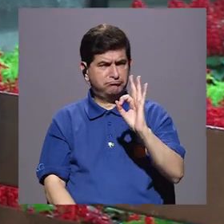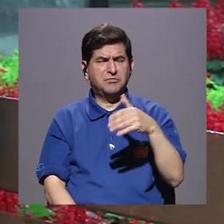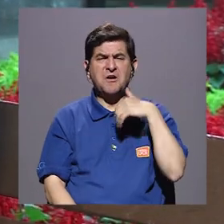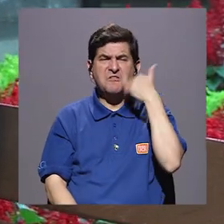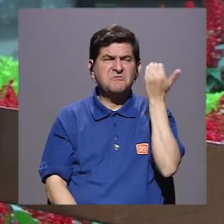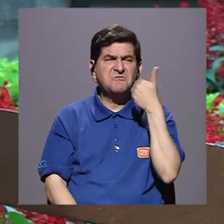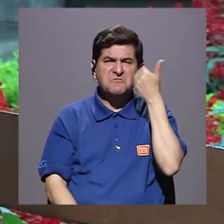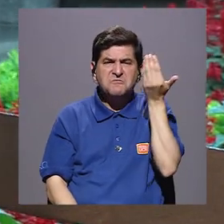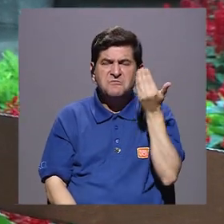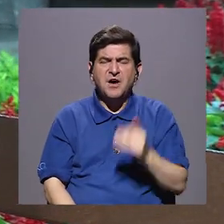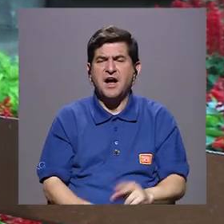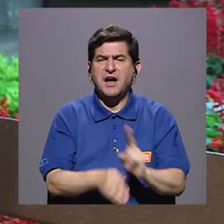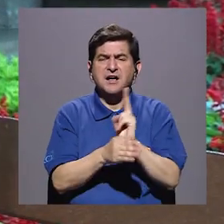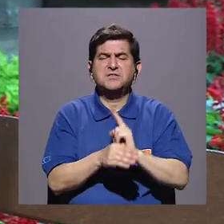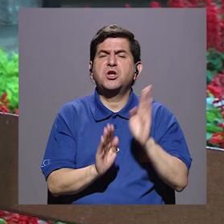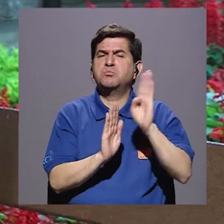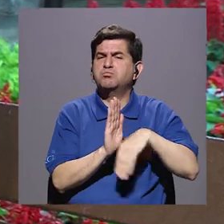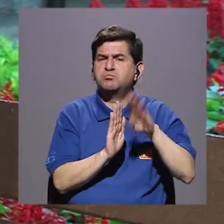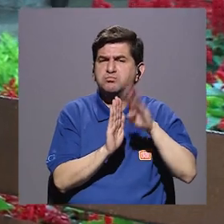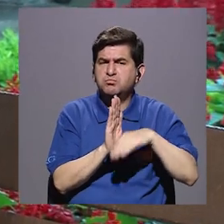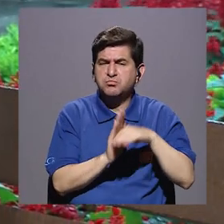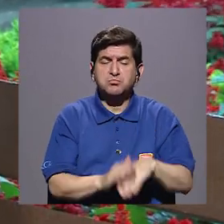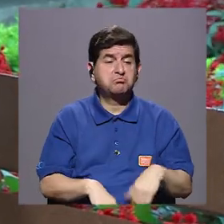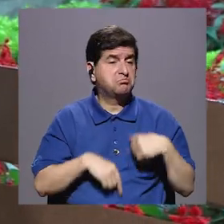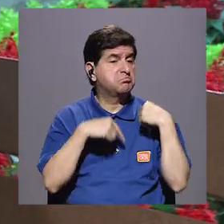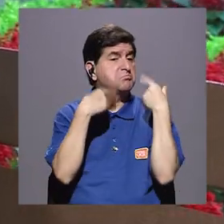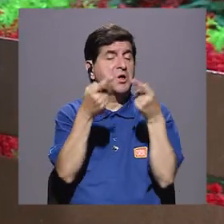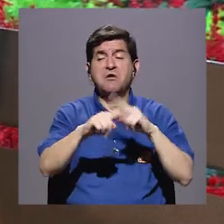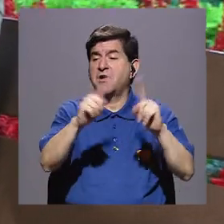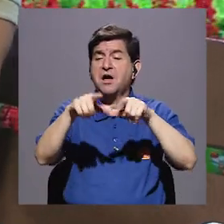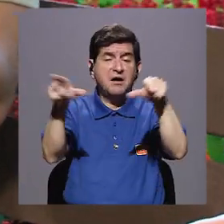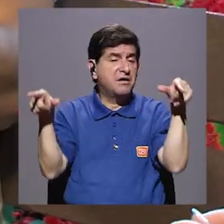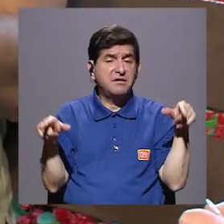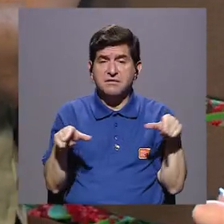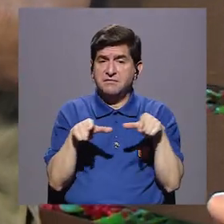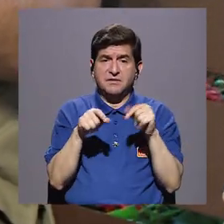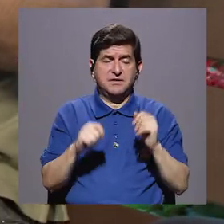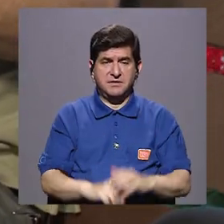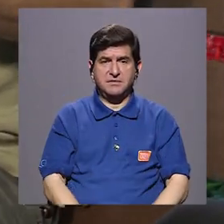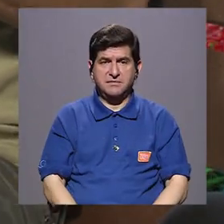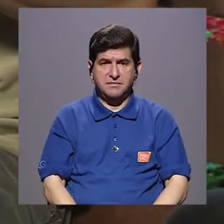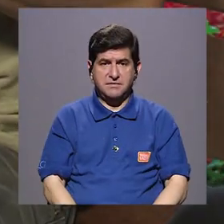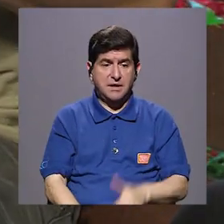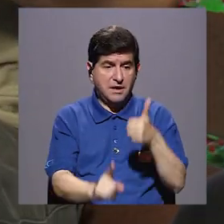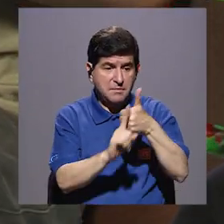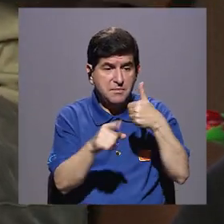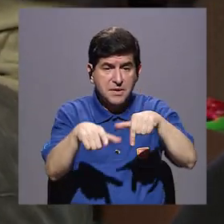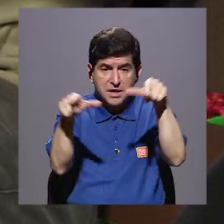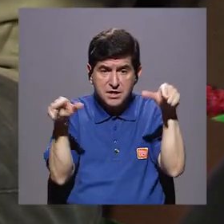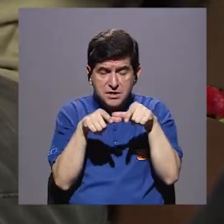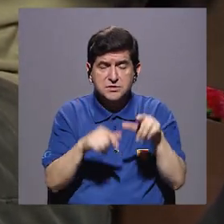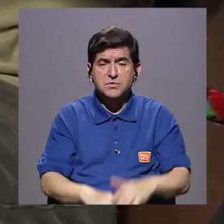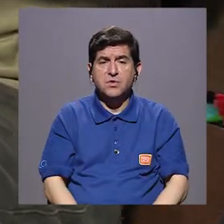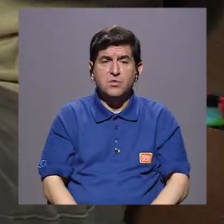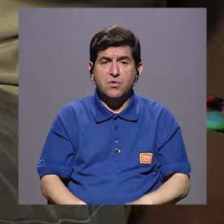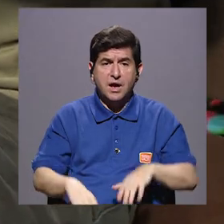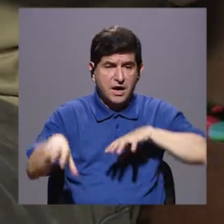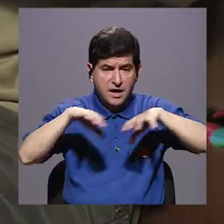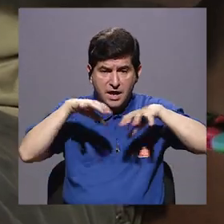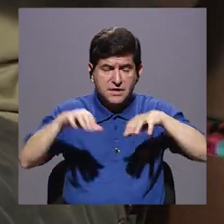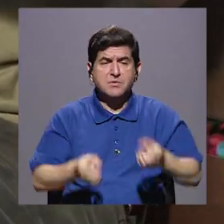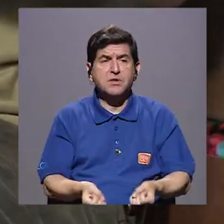son fáciles de usar, son económicos, uh-huh. se puede transportar a diferentes lugares y en un mismo lugar de ejercicio podría